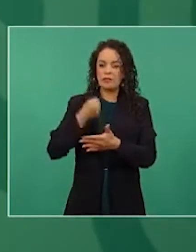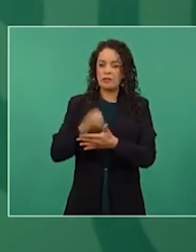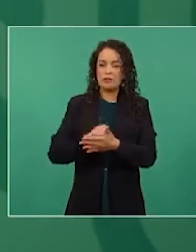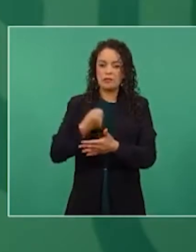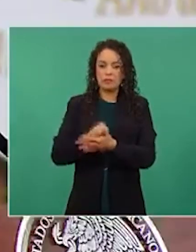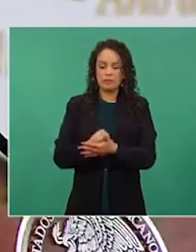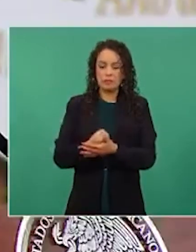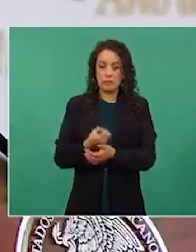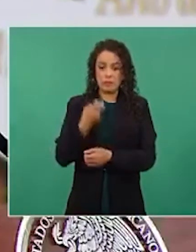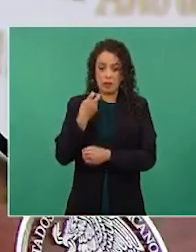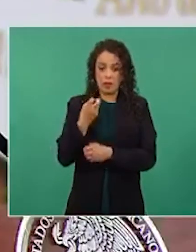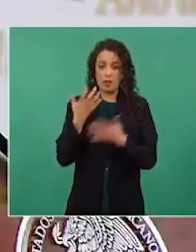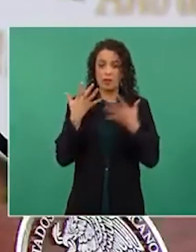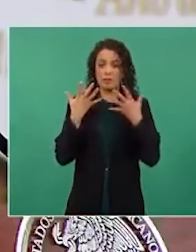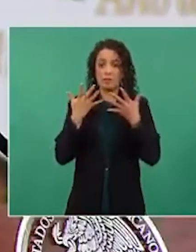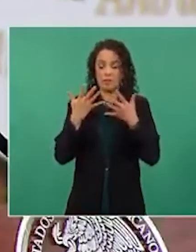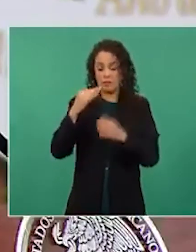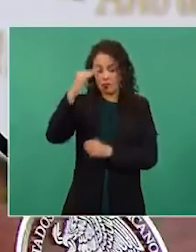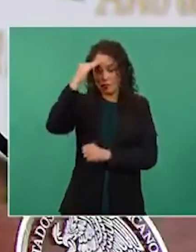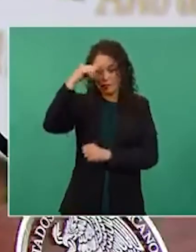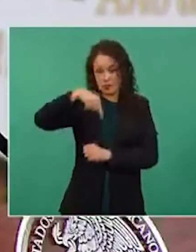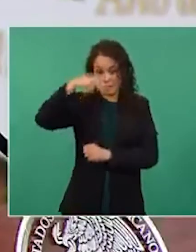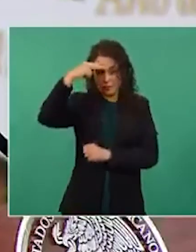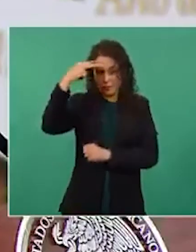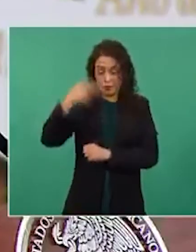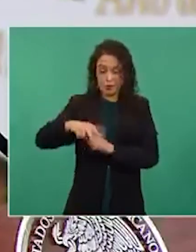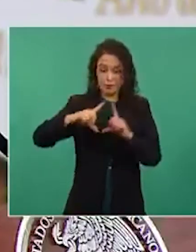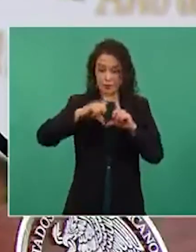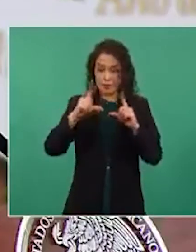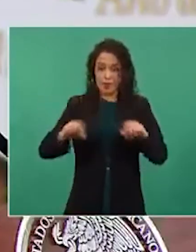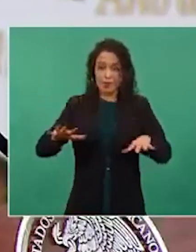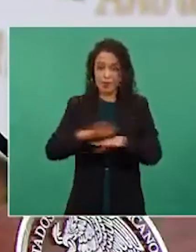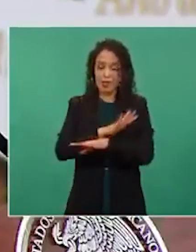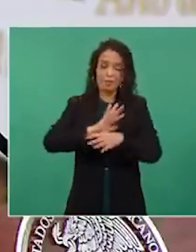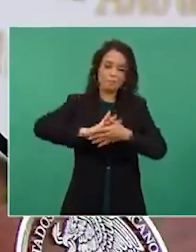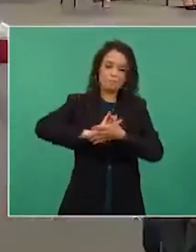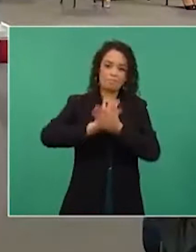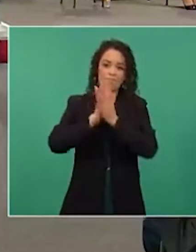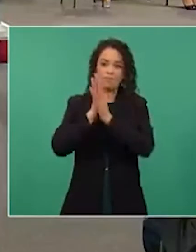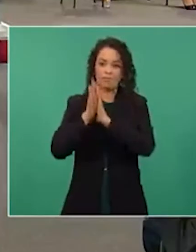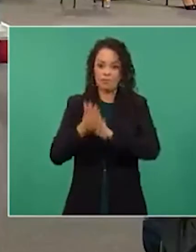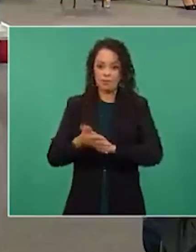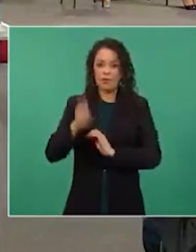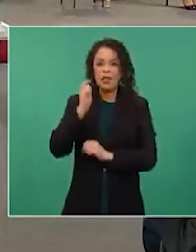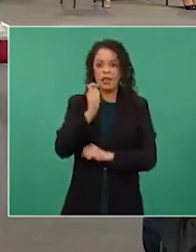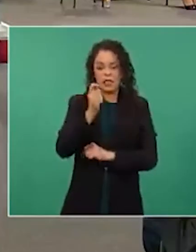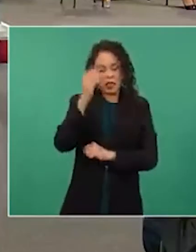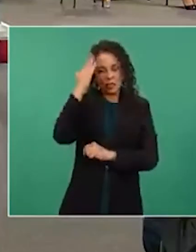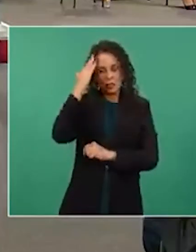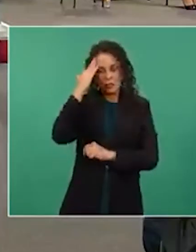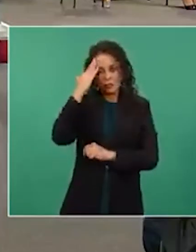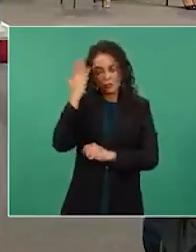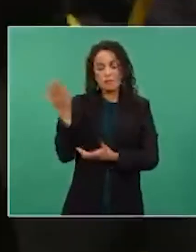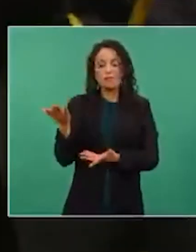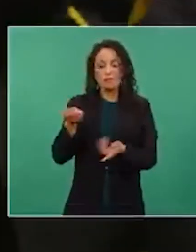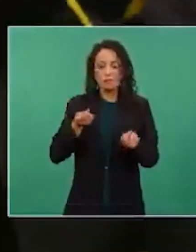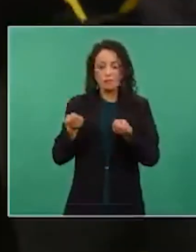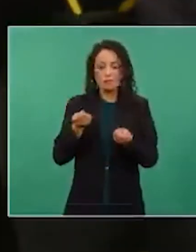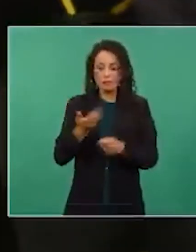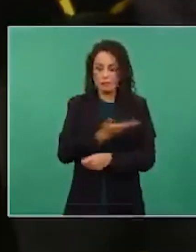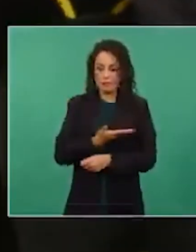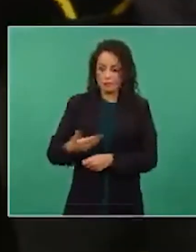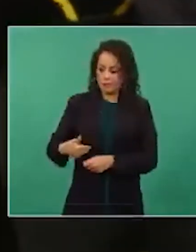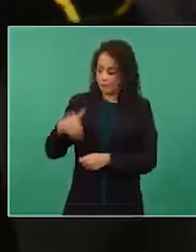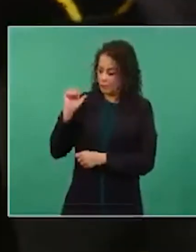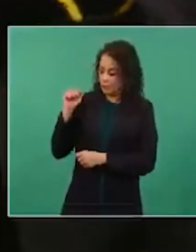transformación de la vida pública del país que conduce el señor presidente andrés manuel lópez obrador hoy en nuestro